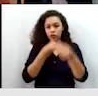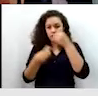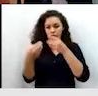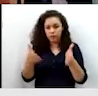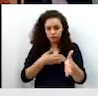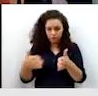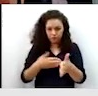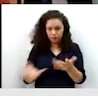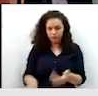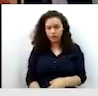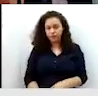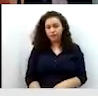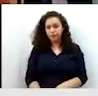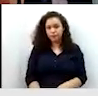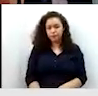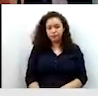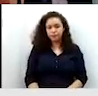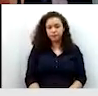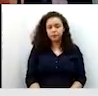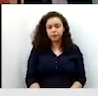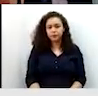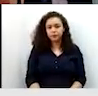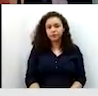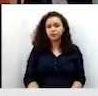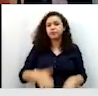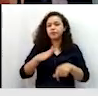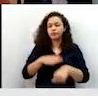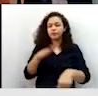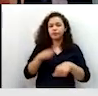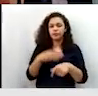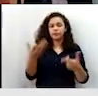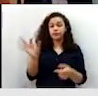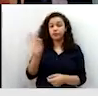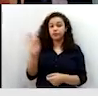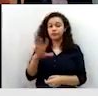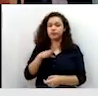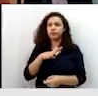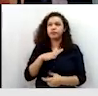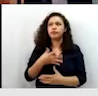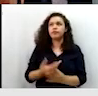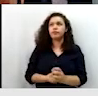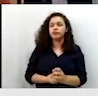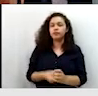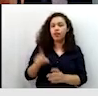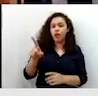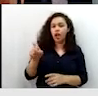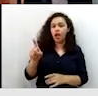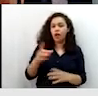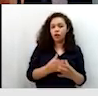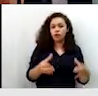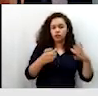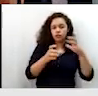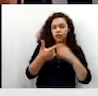sobre todo aquí en el caso de que puedo estar teniendo pues agua de garrafón, pero hay que